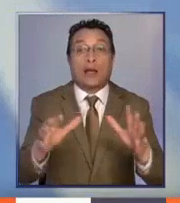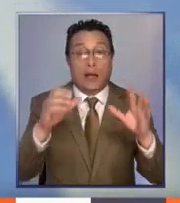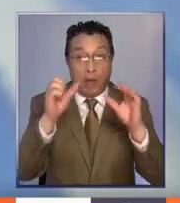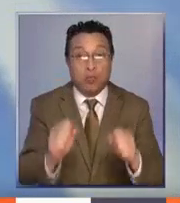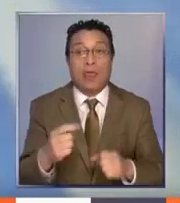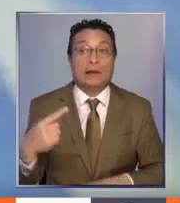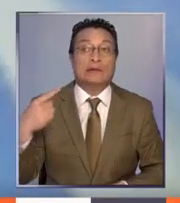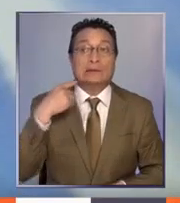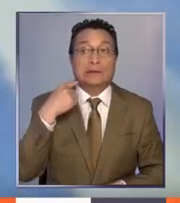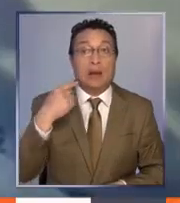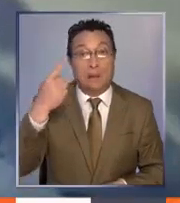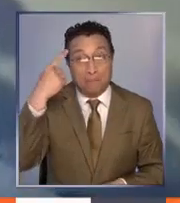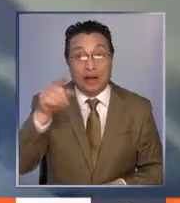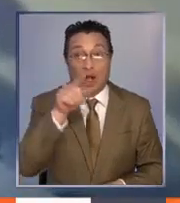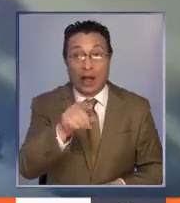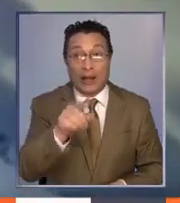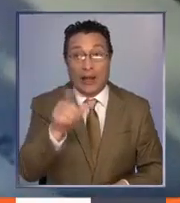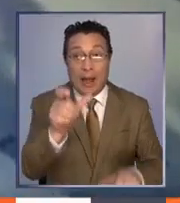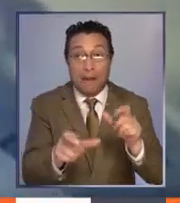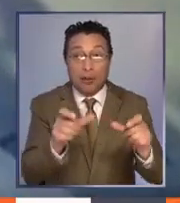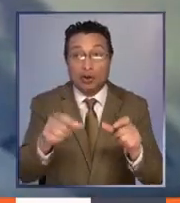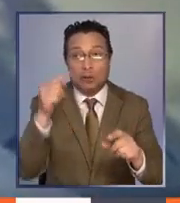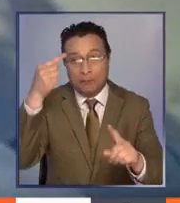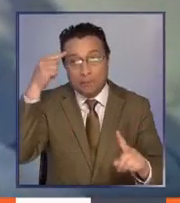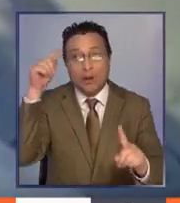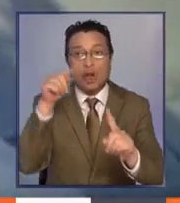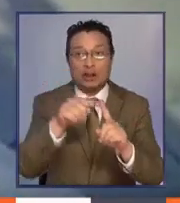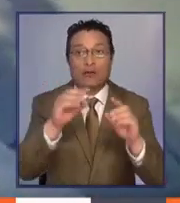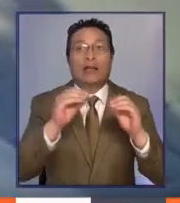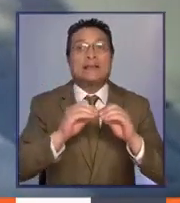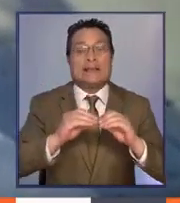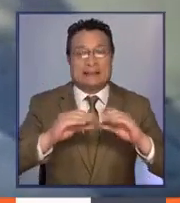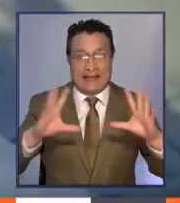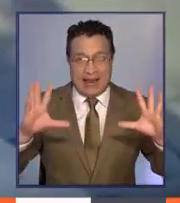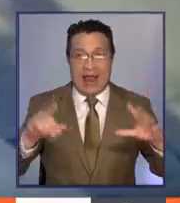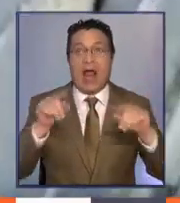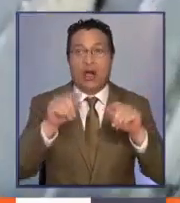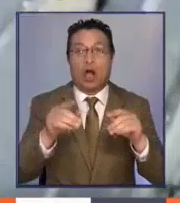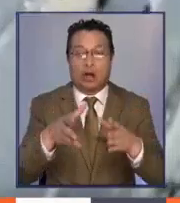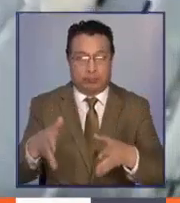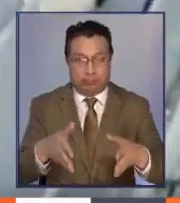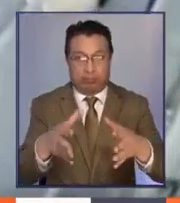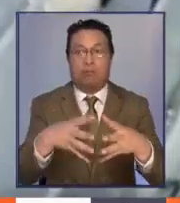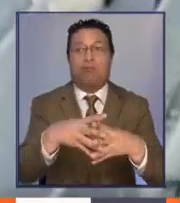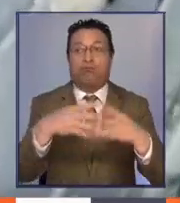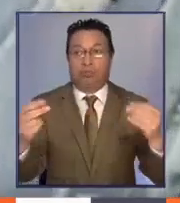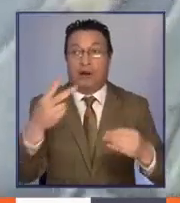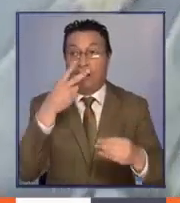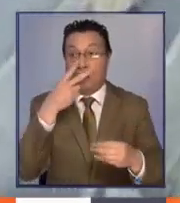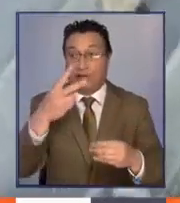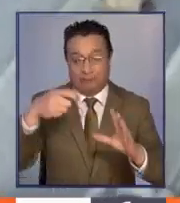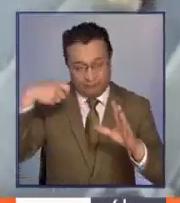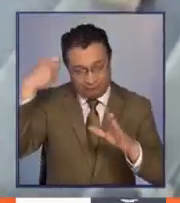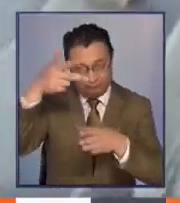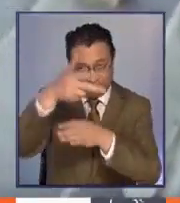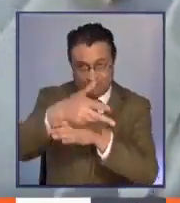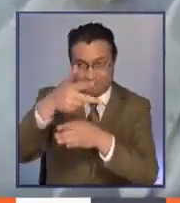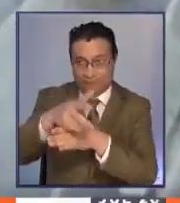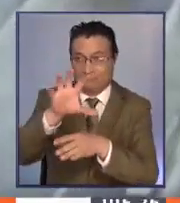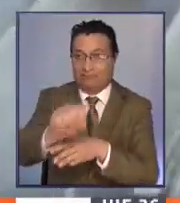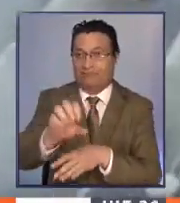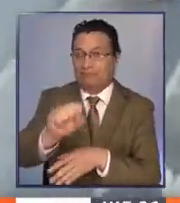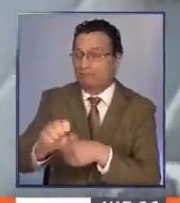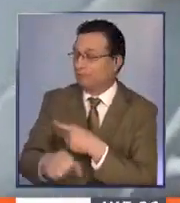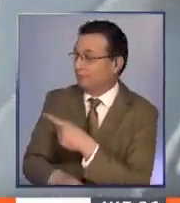pero estos delincuentes tenían un objetivo claro y una clara vía de escape, como se ve en estas otras cámaras de